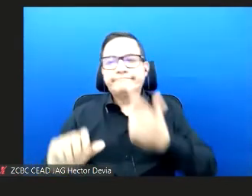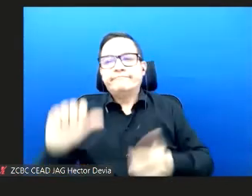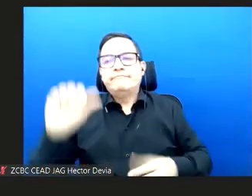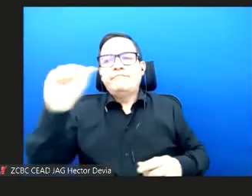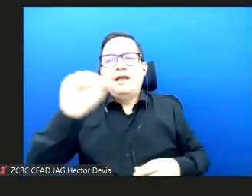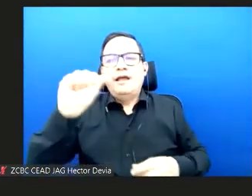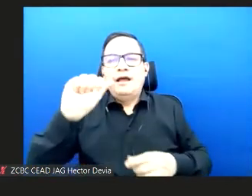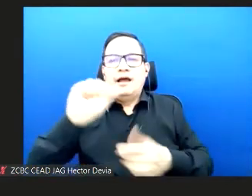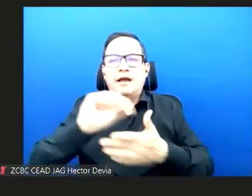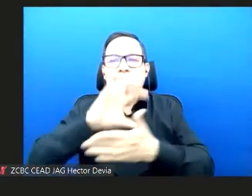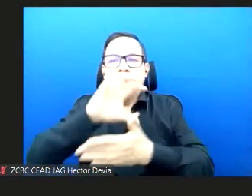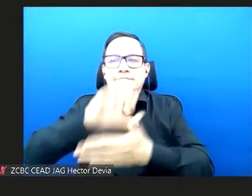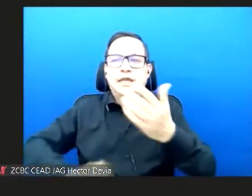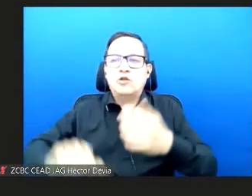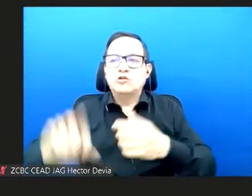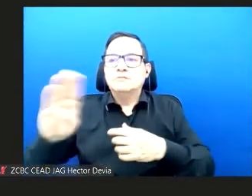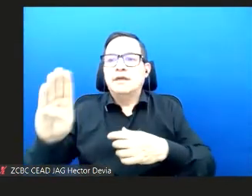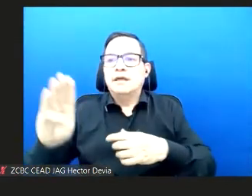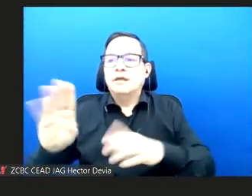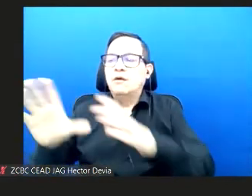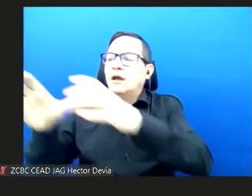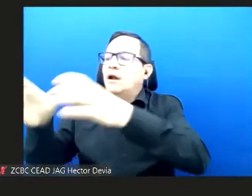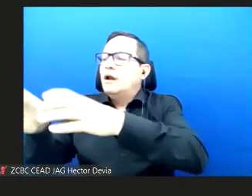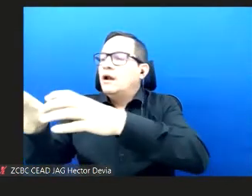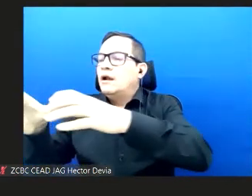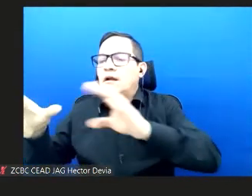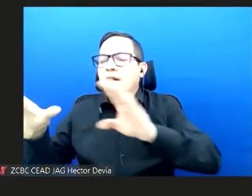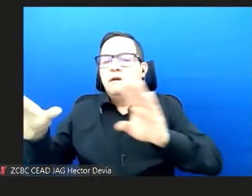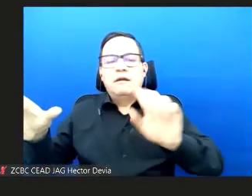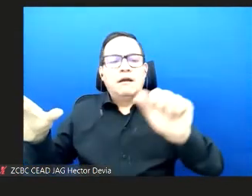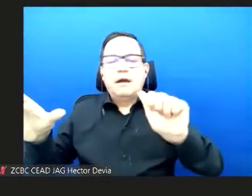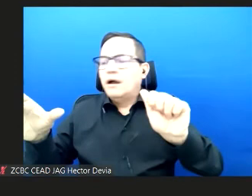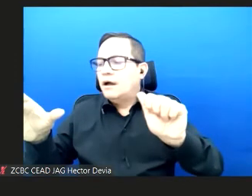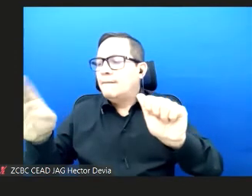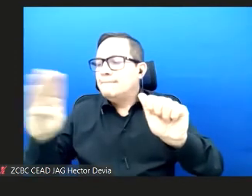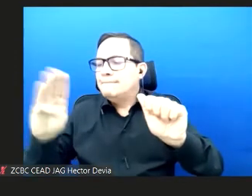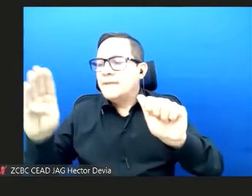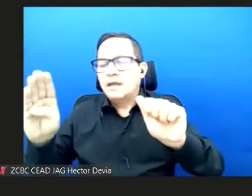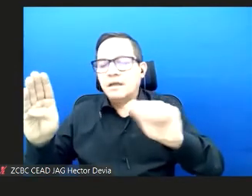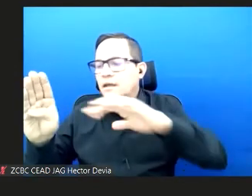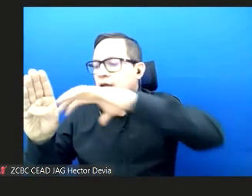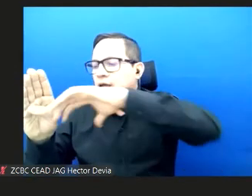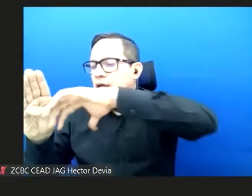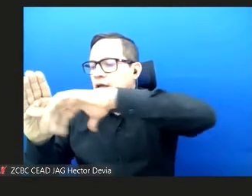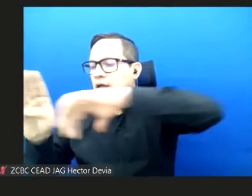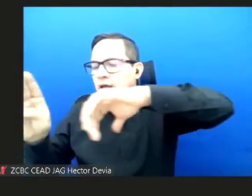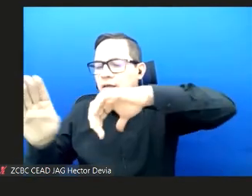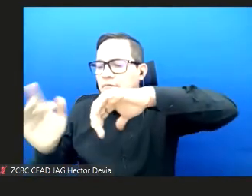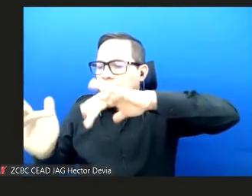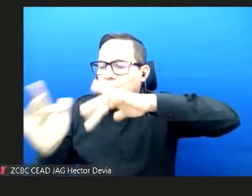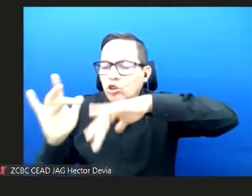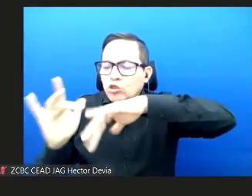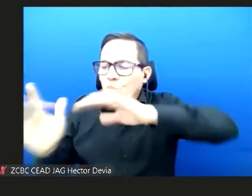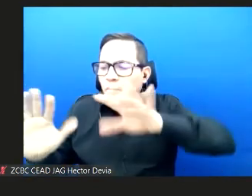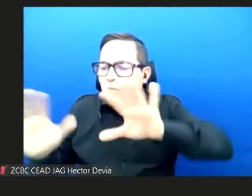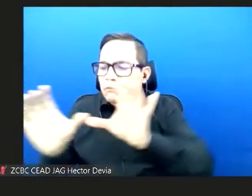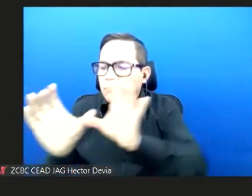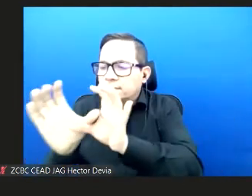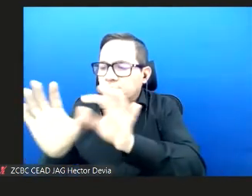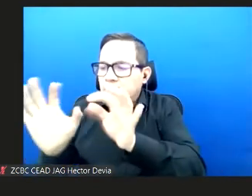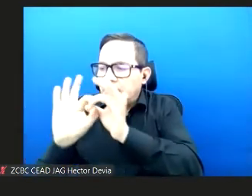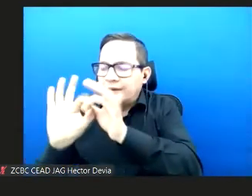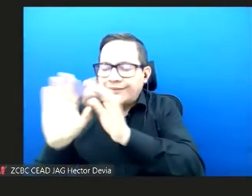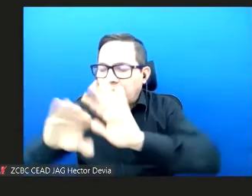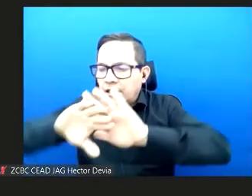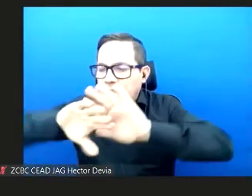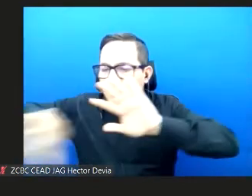menos B, entonces es igual a 1, 2, 4, ¿sí? Según lo que acabamos de ver. Cuando no tienen